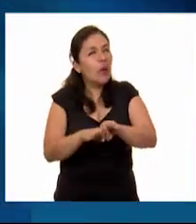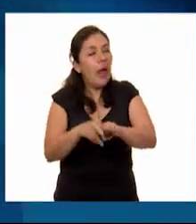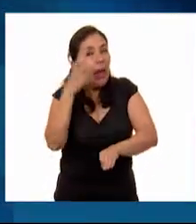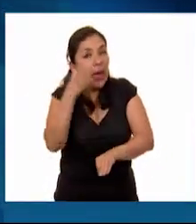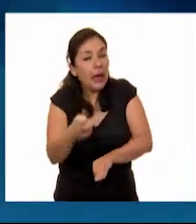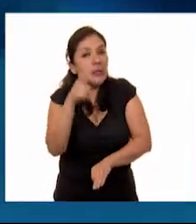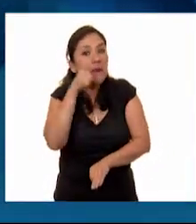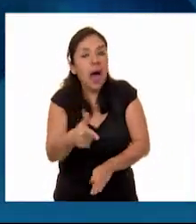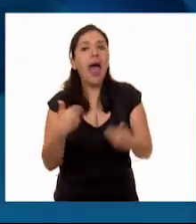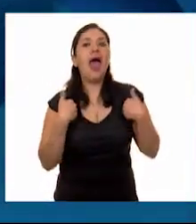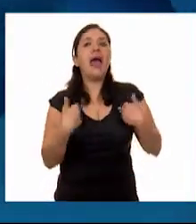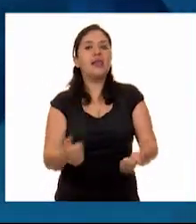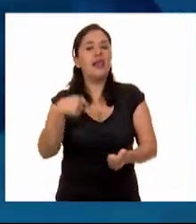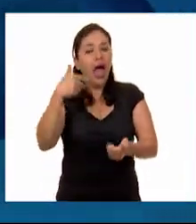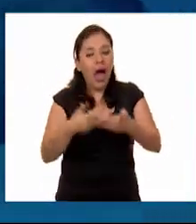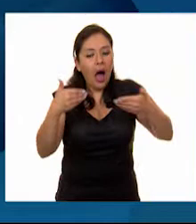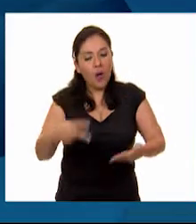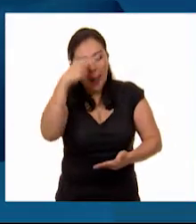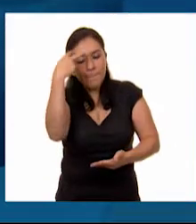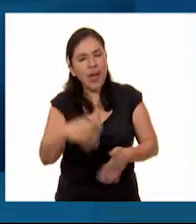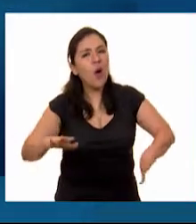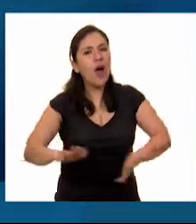ayude a comprender nuestro México actual?